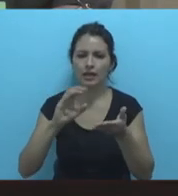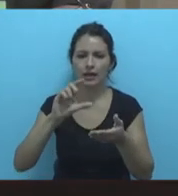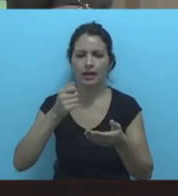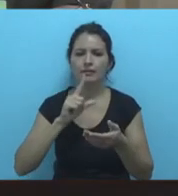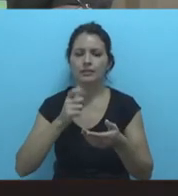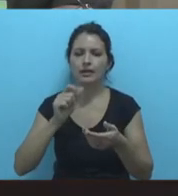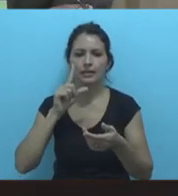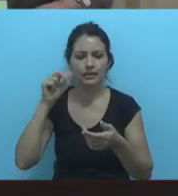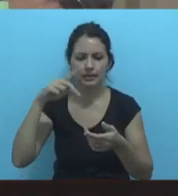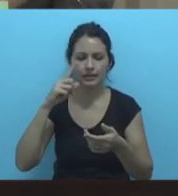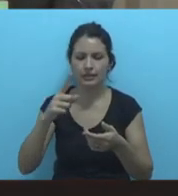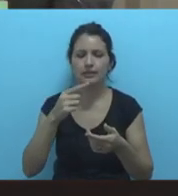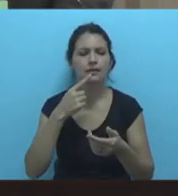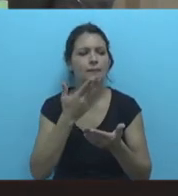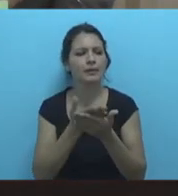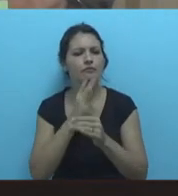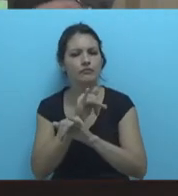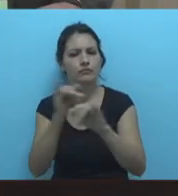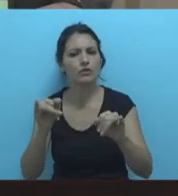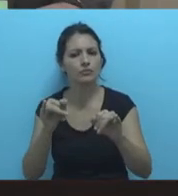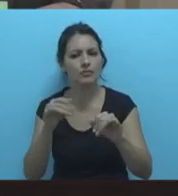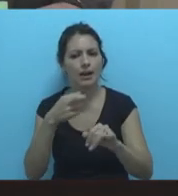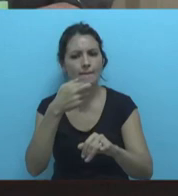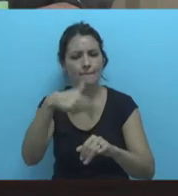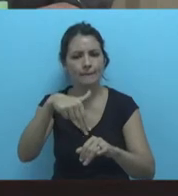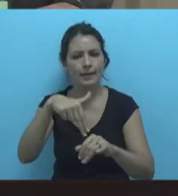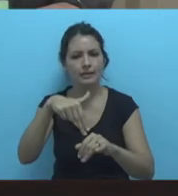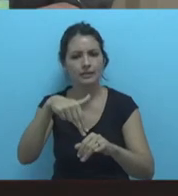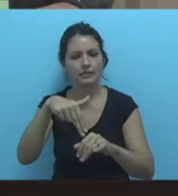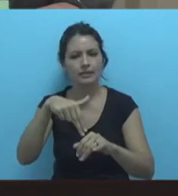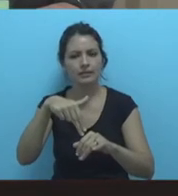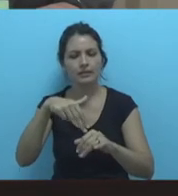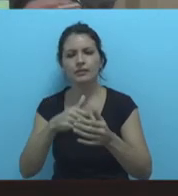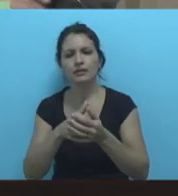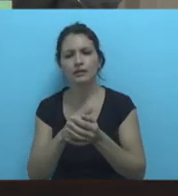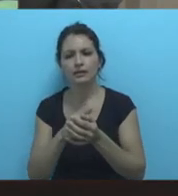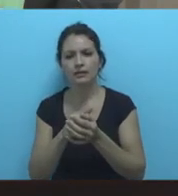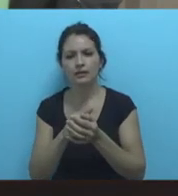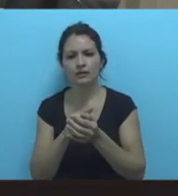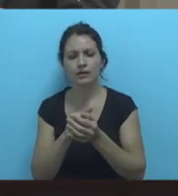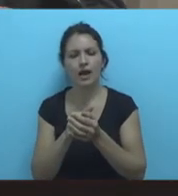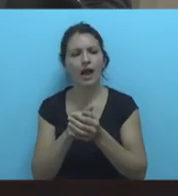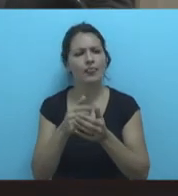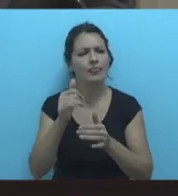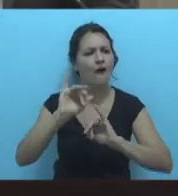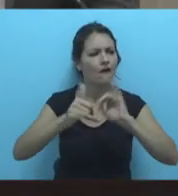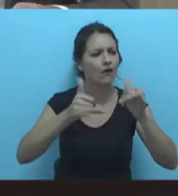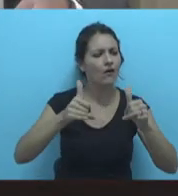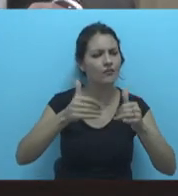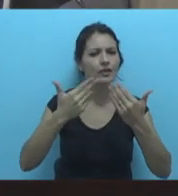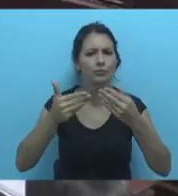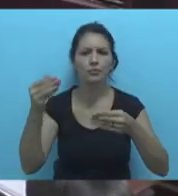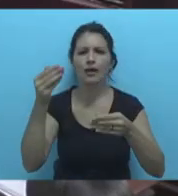el cual se solicita disponga informar anualmente de los programas para la inclusión de las y los jóvenes en el mundo del trabajo. En consideración